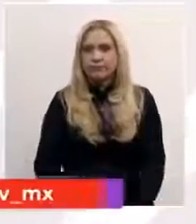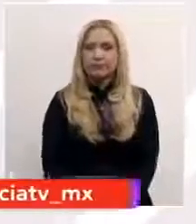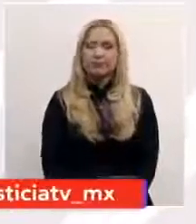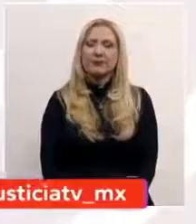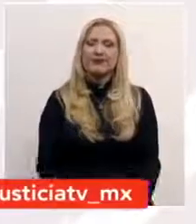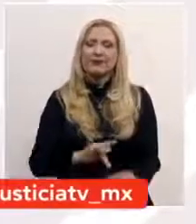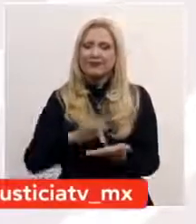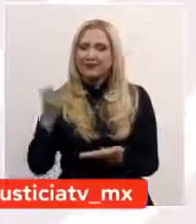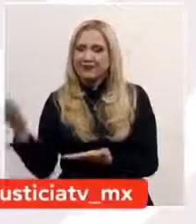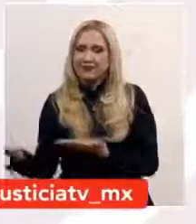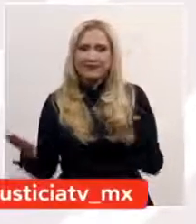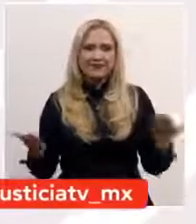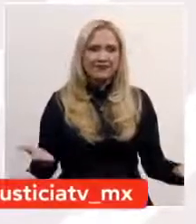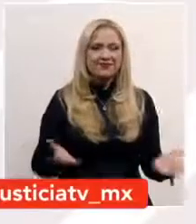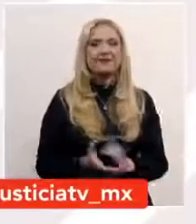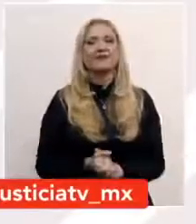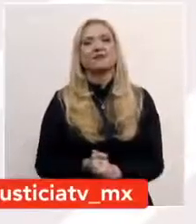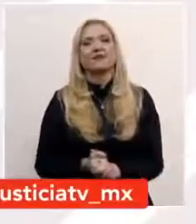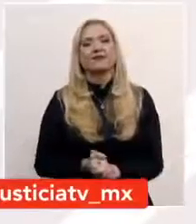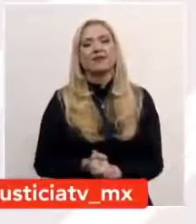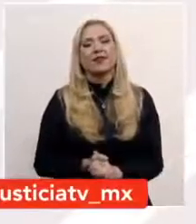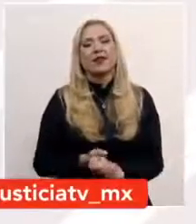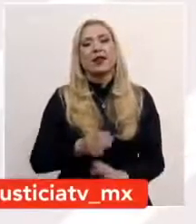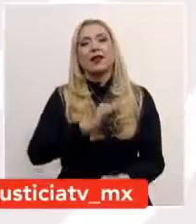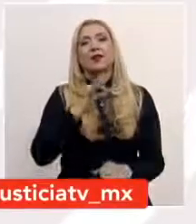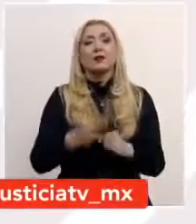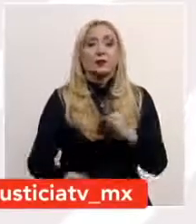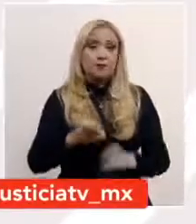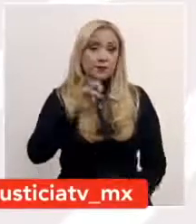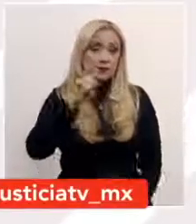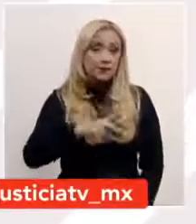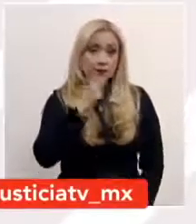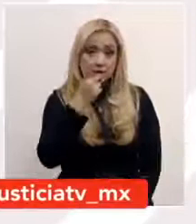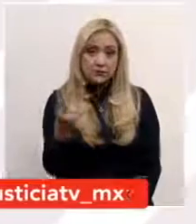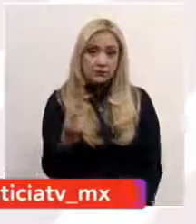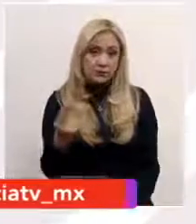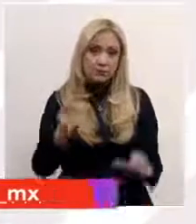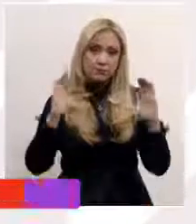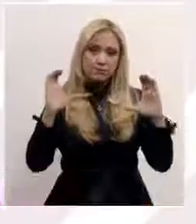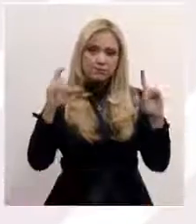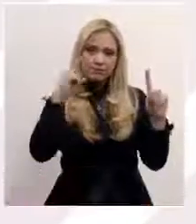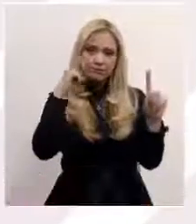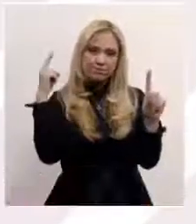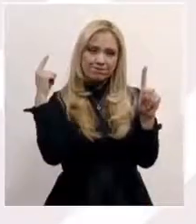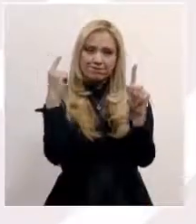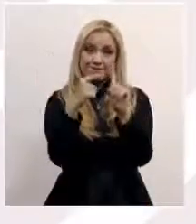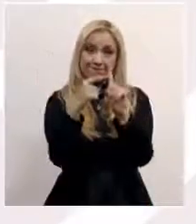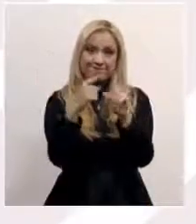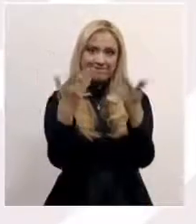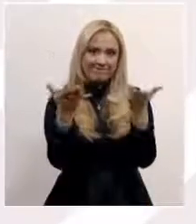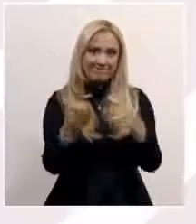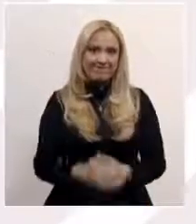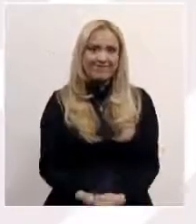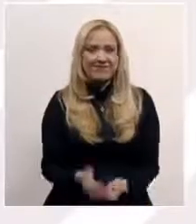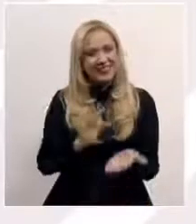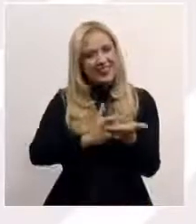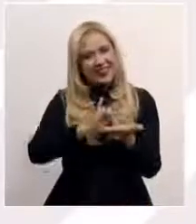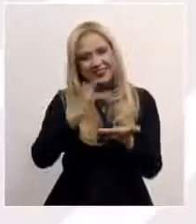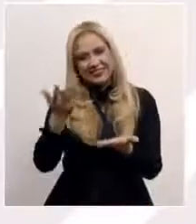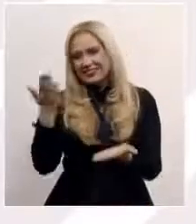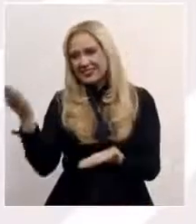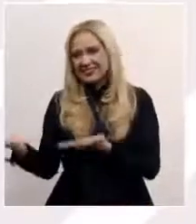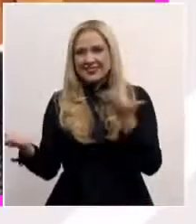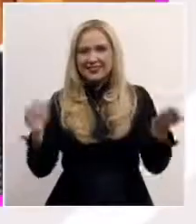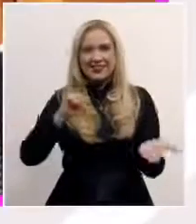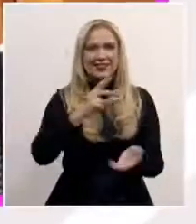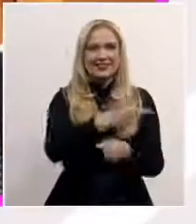Muchas gracias, Valeria. Pues finalmente decir que hay que poner los cuidados en el centro, ¿no? Muchísimas gracias, Valeria González